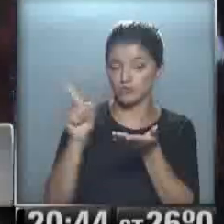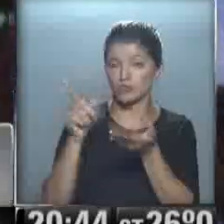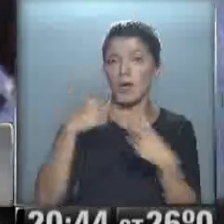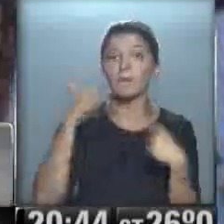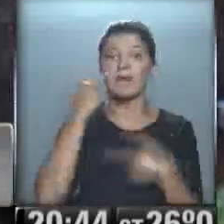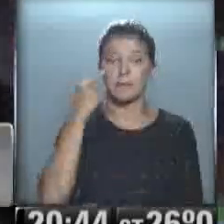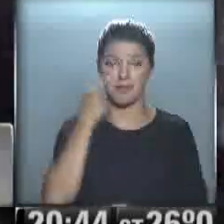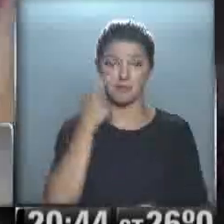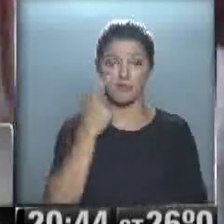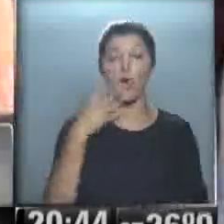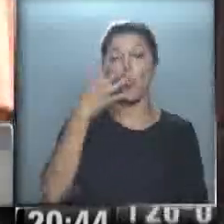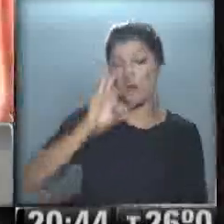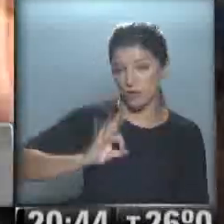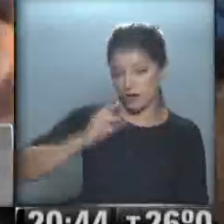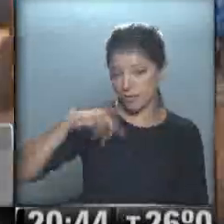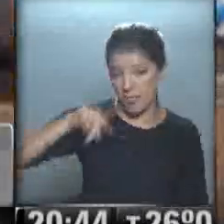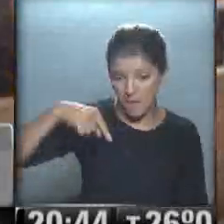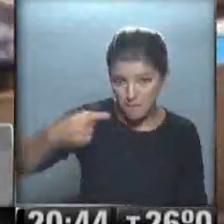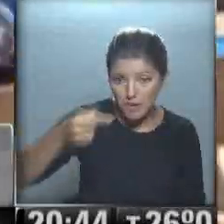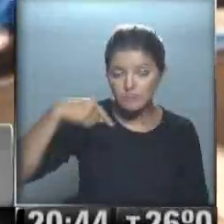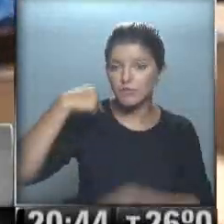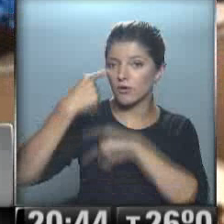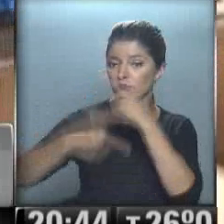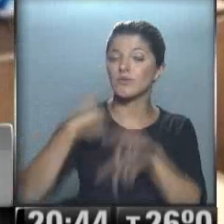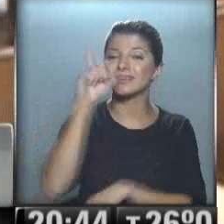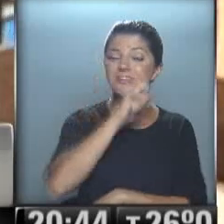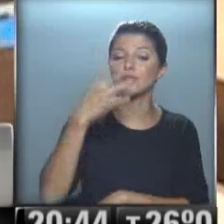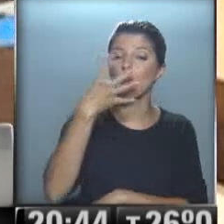Migraciones, 4 años después, aún quedan